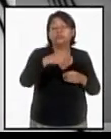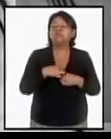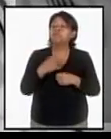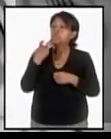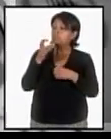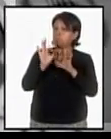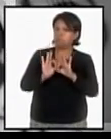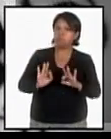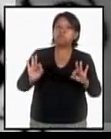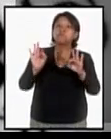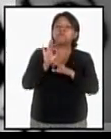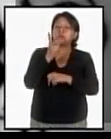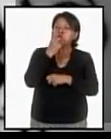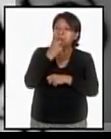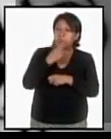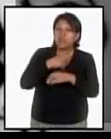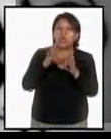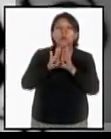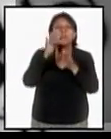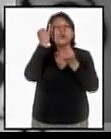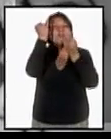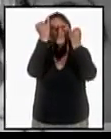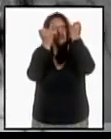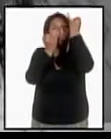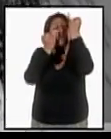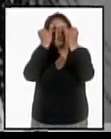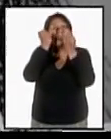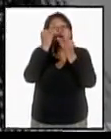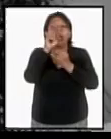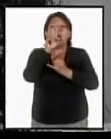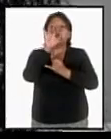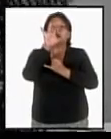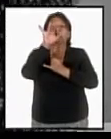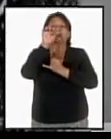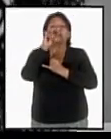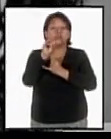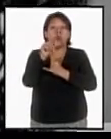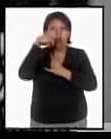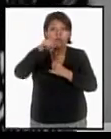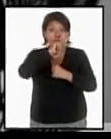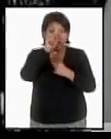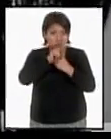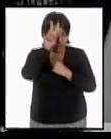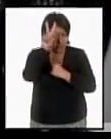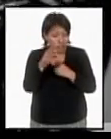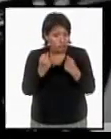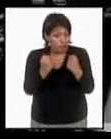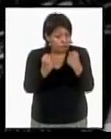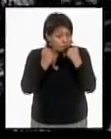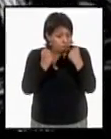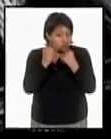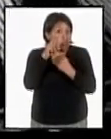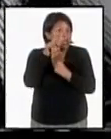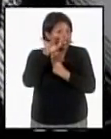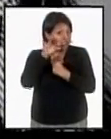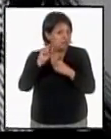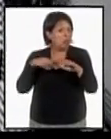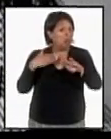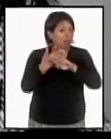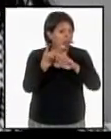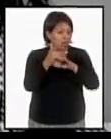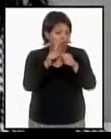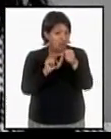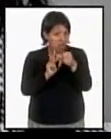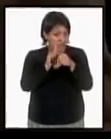Determinante eso que mencionas de una ideología del racismo. Nuestro país es profundamente racista y hay que reconocerlo. Y parece